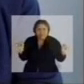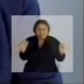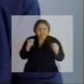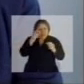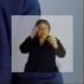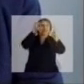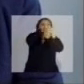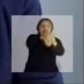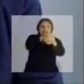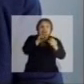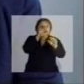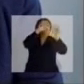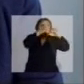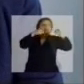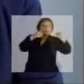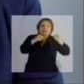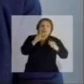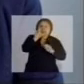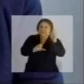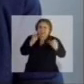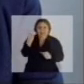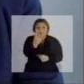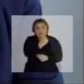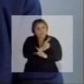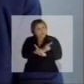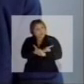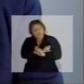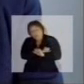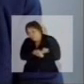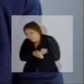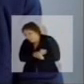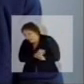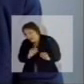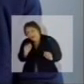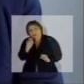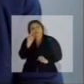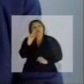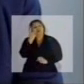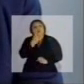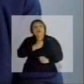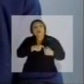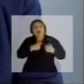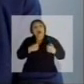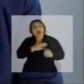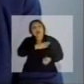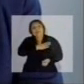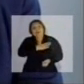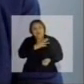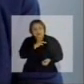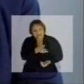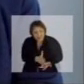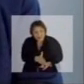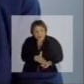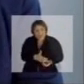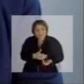Y en la Mente De los Ciudadanos Solo El amor A nuestros Hijos